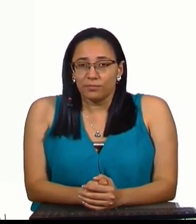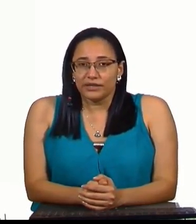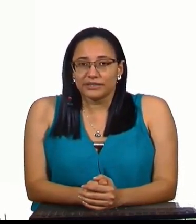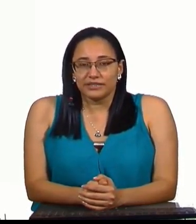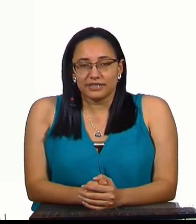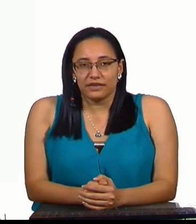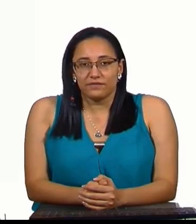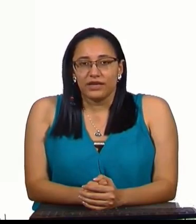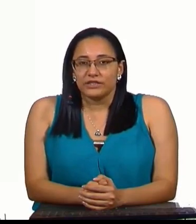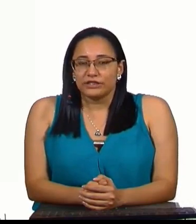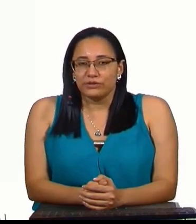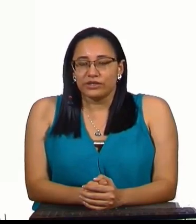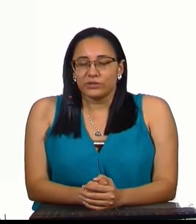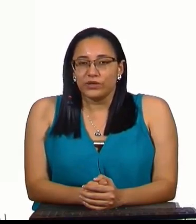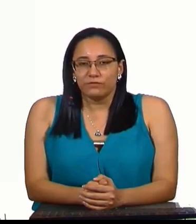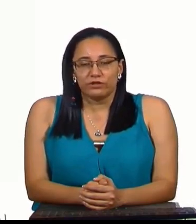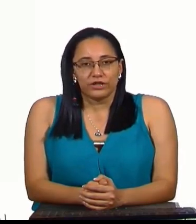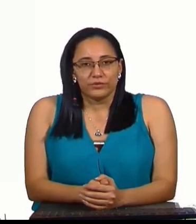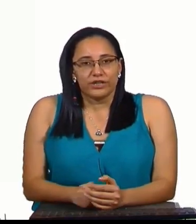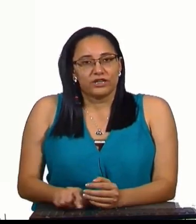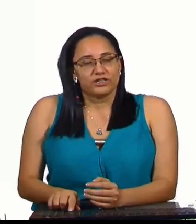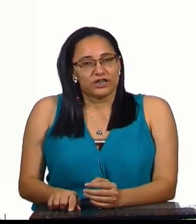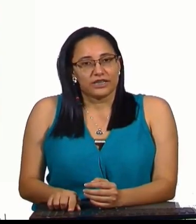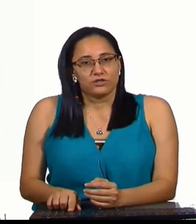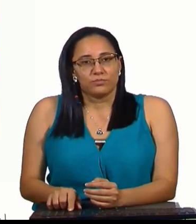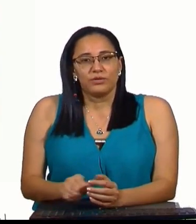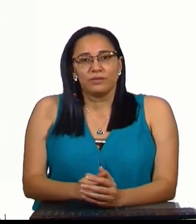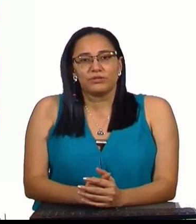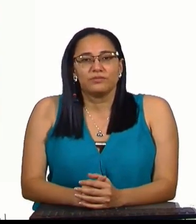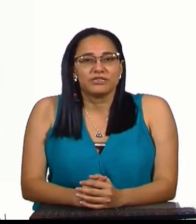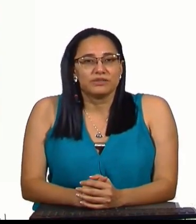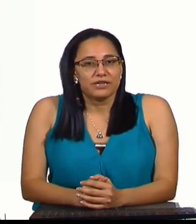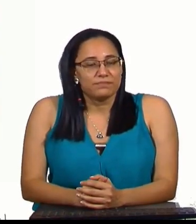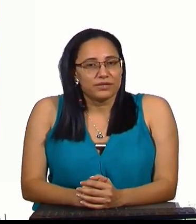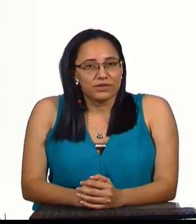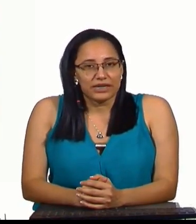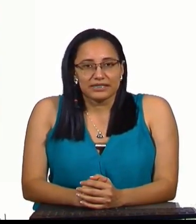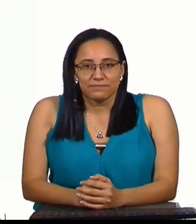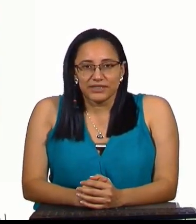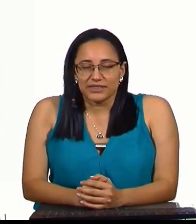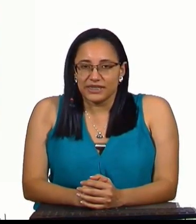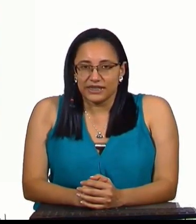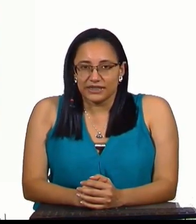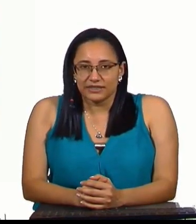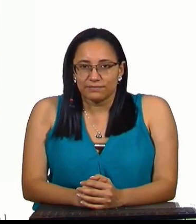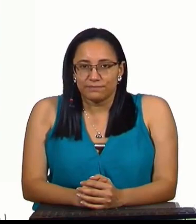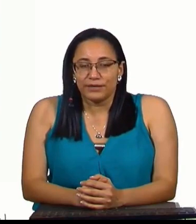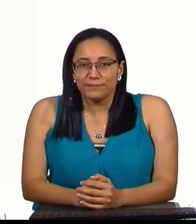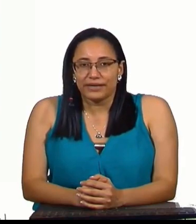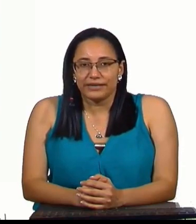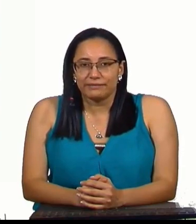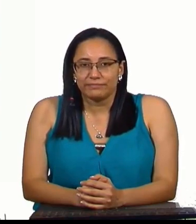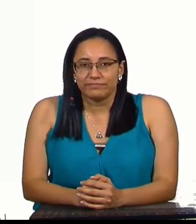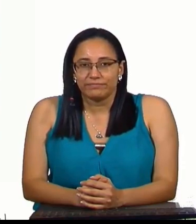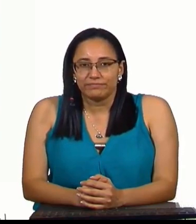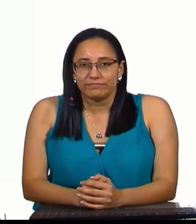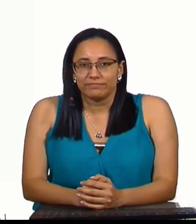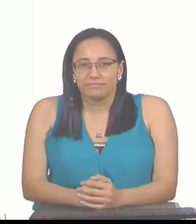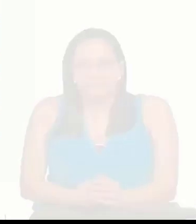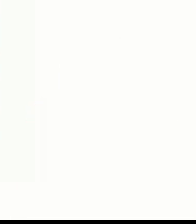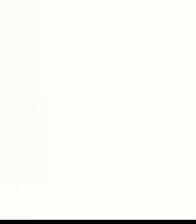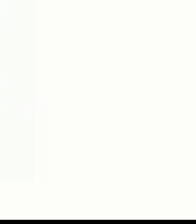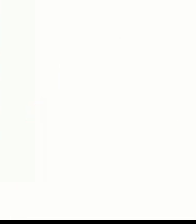stay home, stay safe. See you next week for a new English class. Nos vemos la próxima semana para una clase más de inglés. Bye bye.